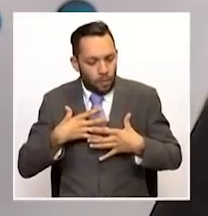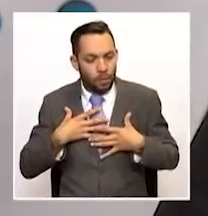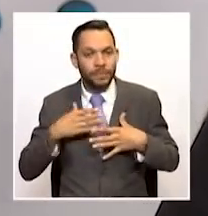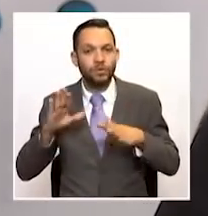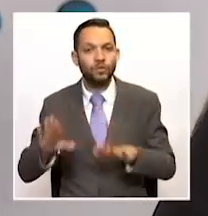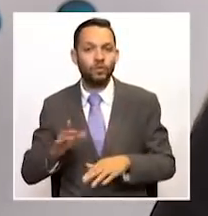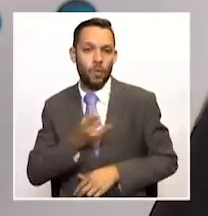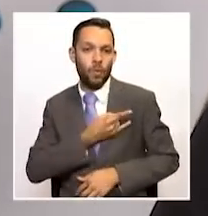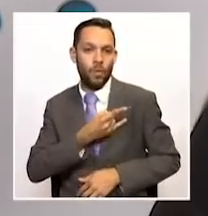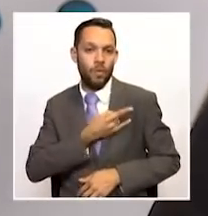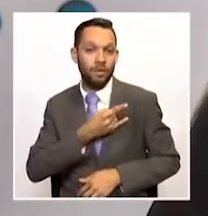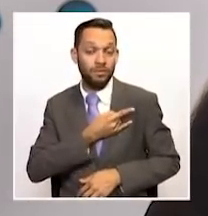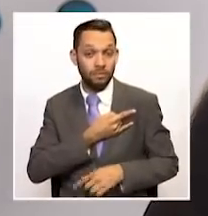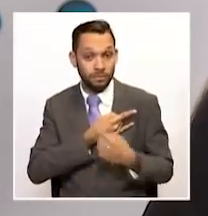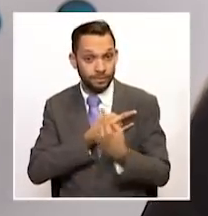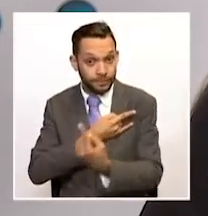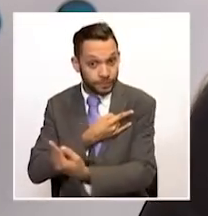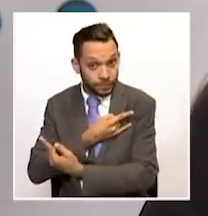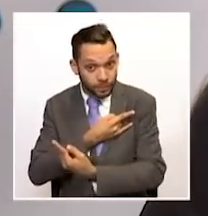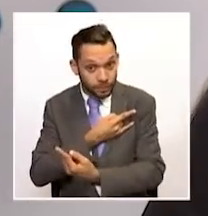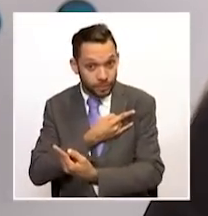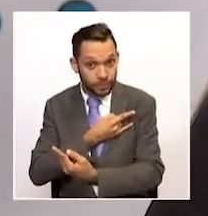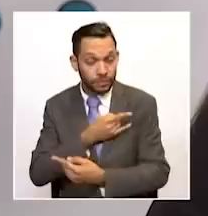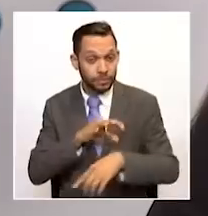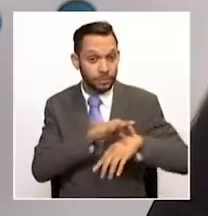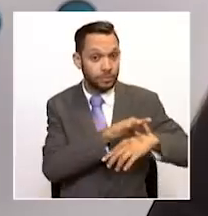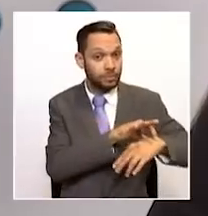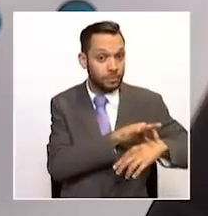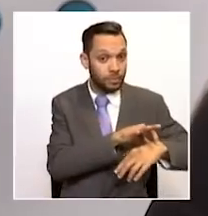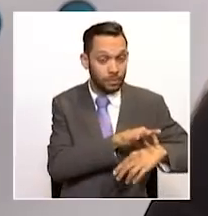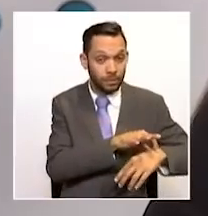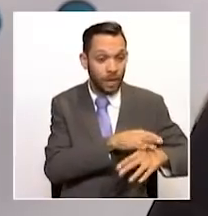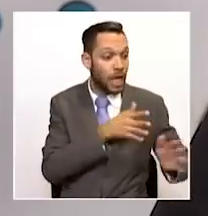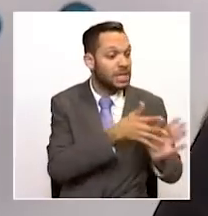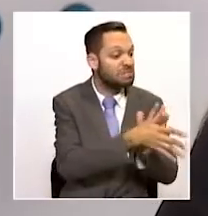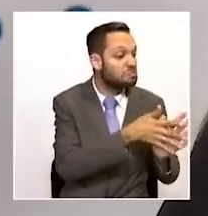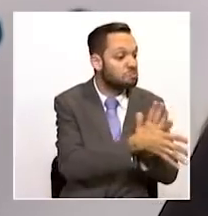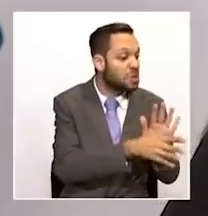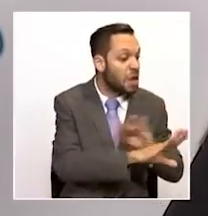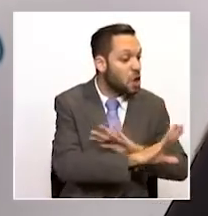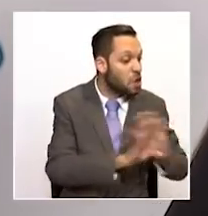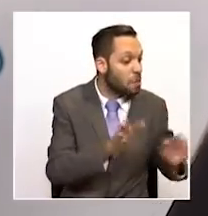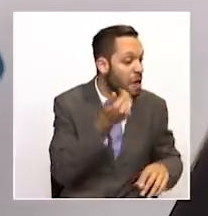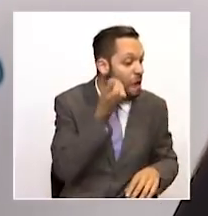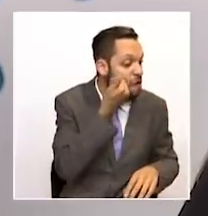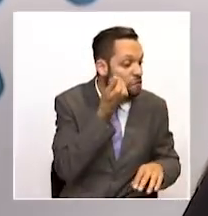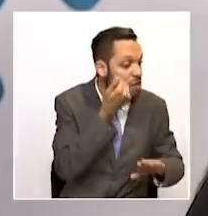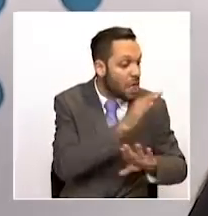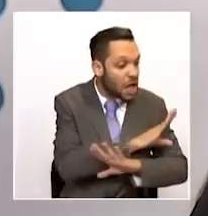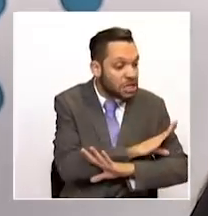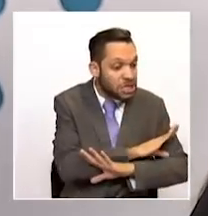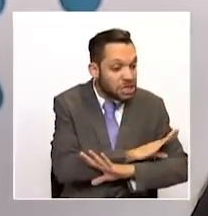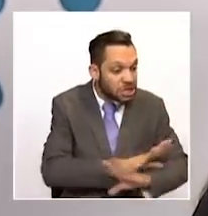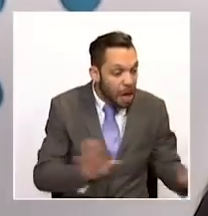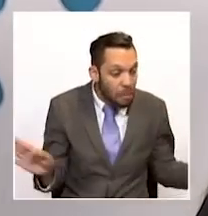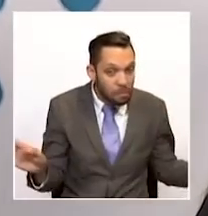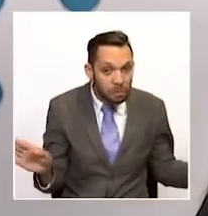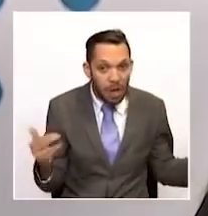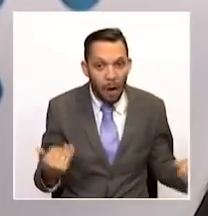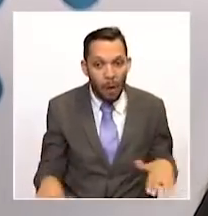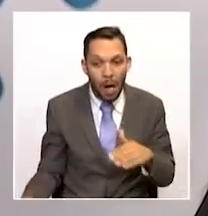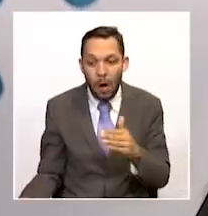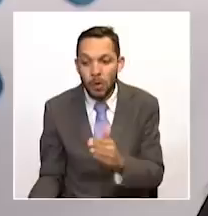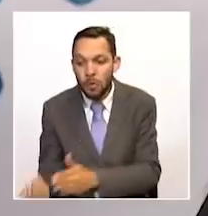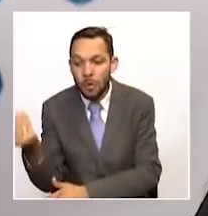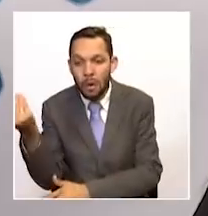a los pues a los que están estudiando medicina no les hablan sino de la enfermedad huérfana pero la de moda por ahora están